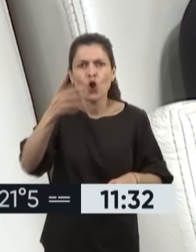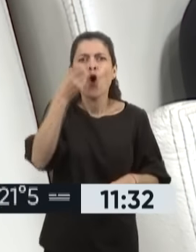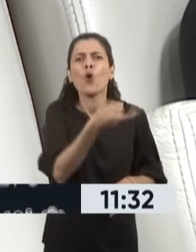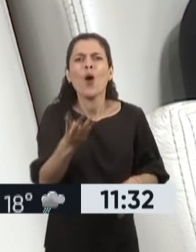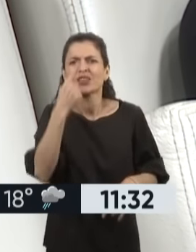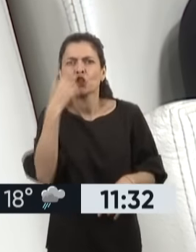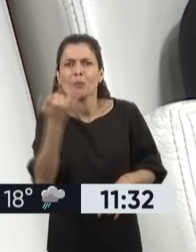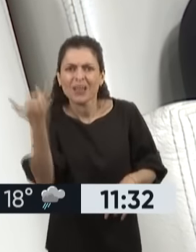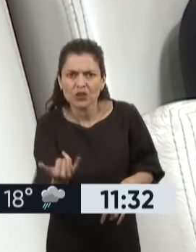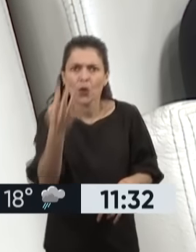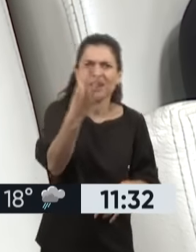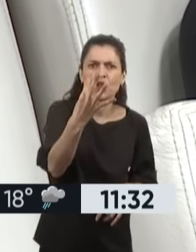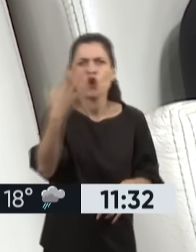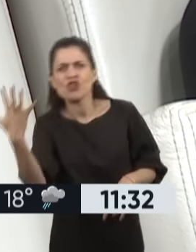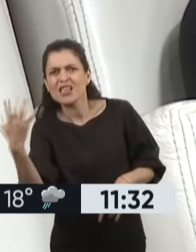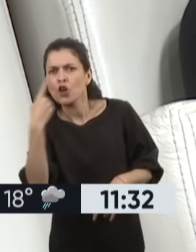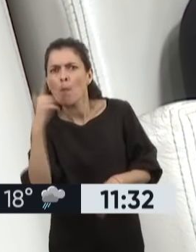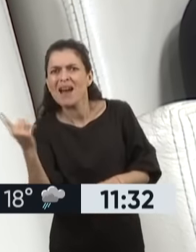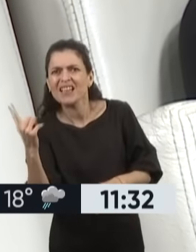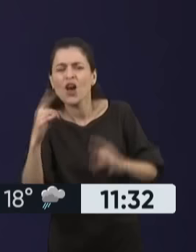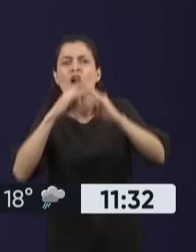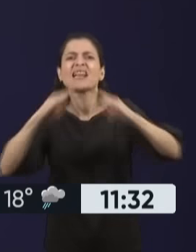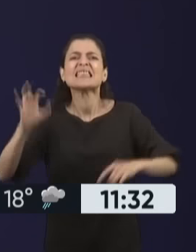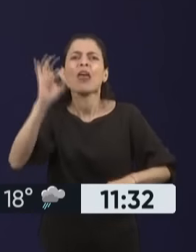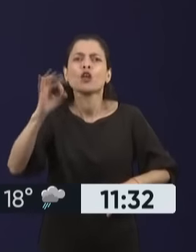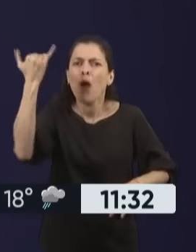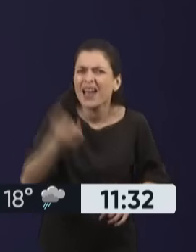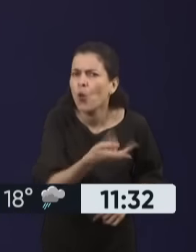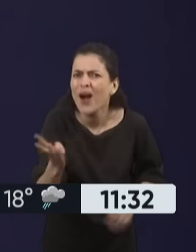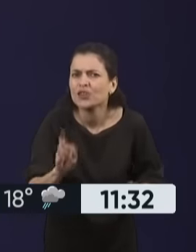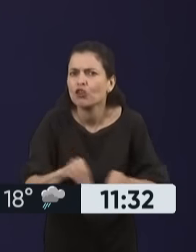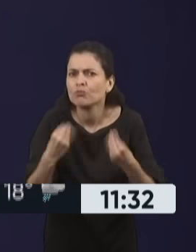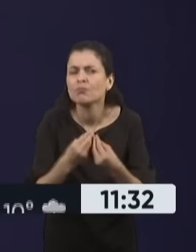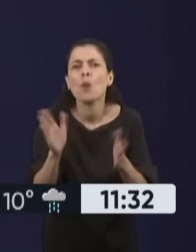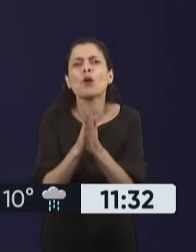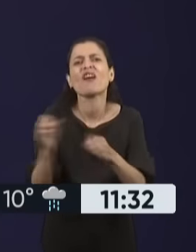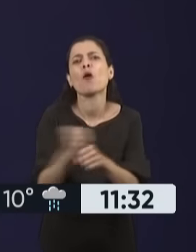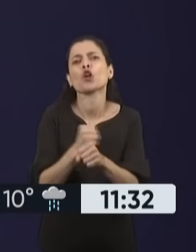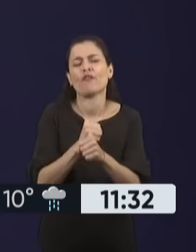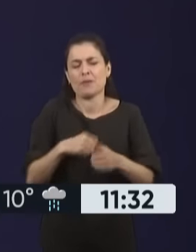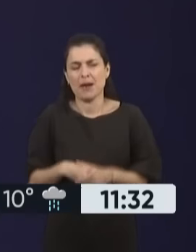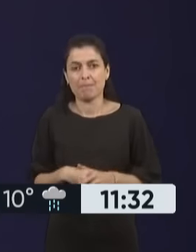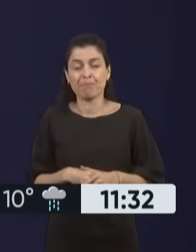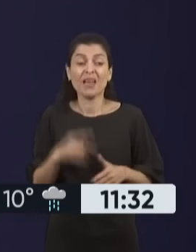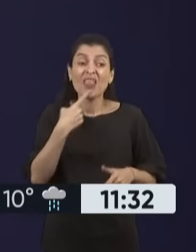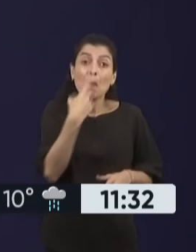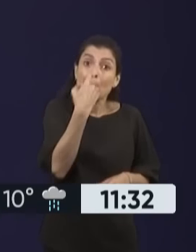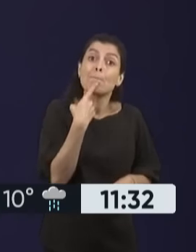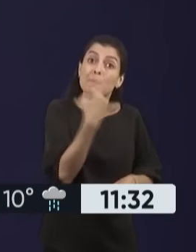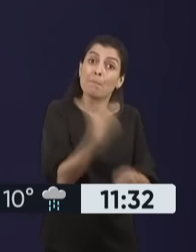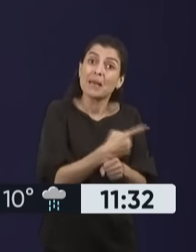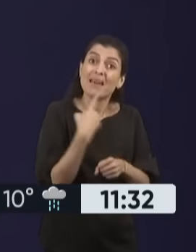consultarte esa esa situación Gracias eh con respecto a la primera pregunta que es